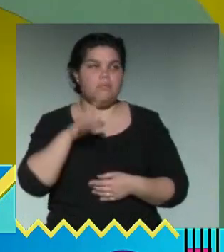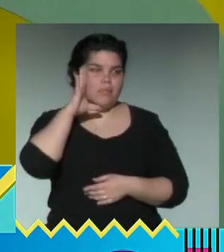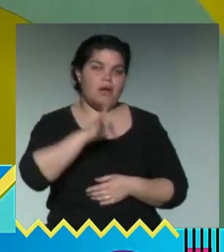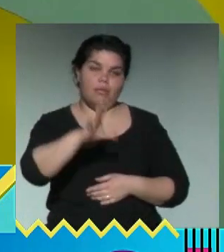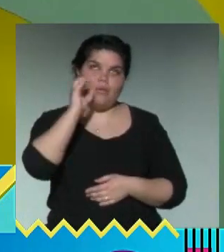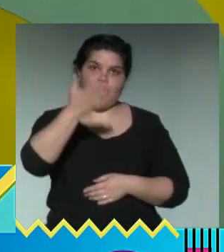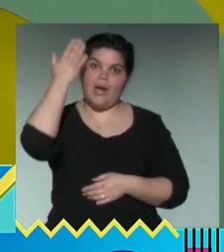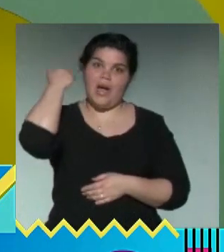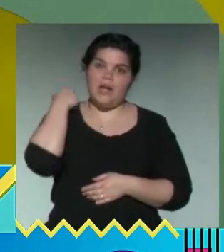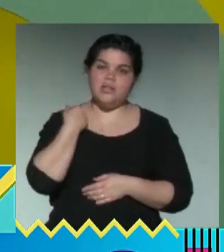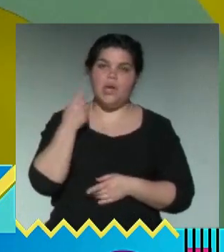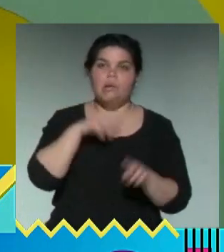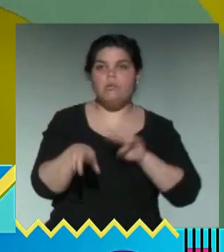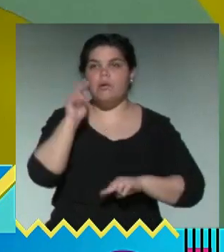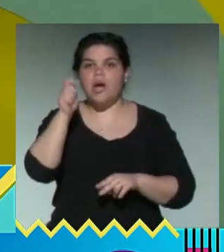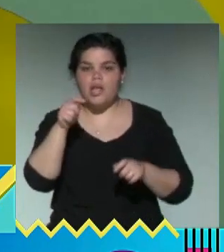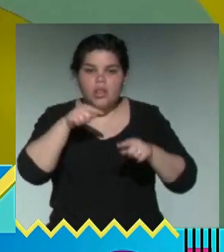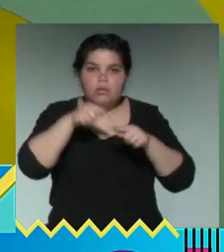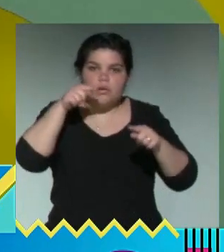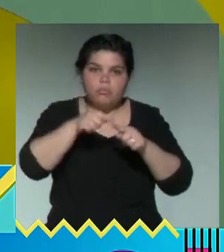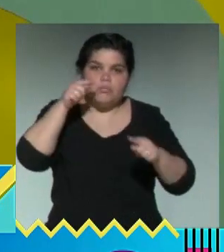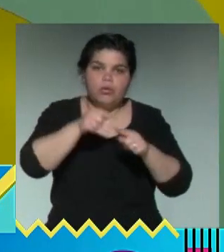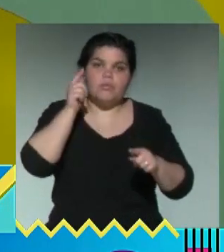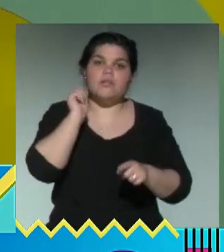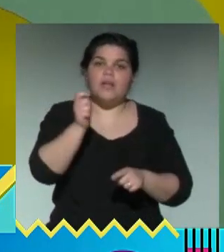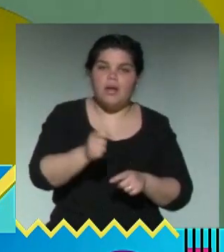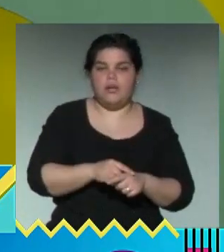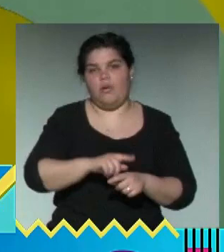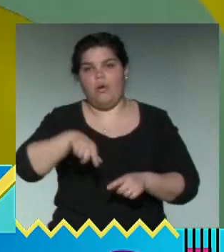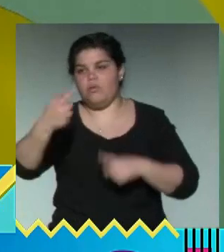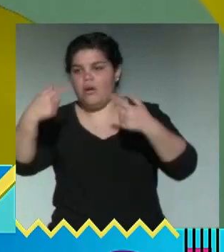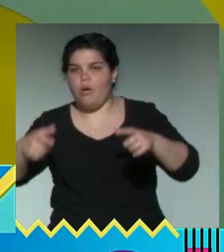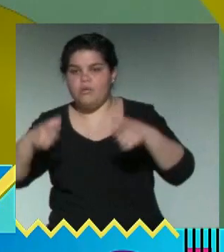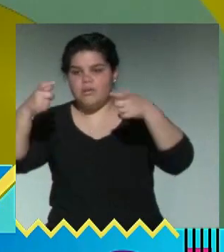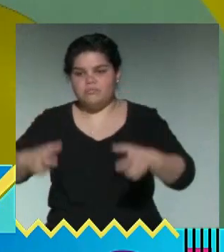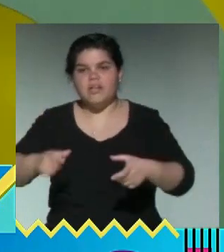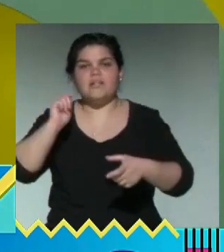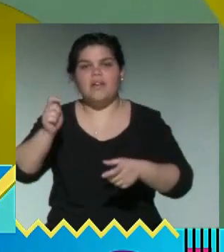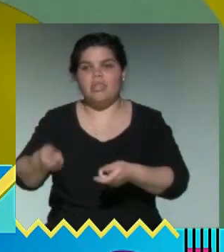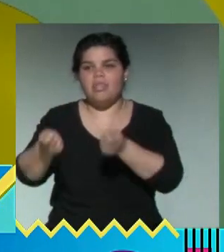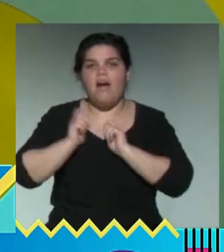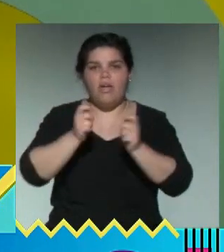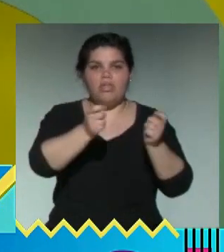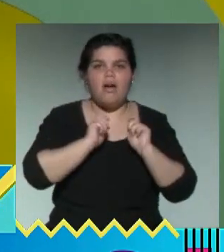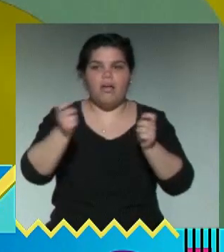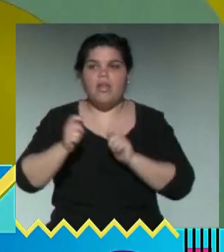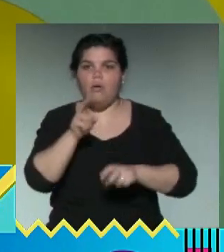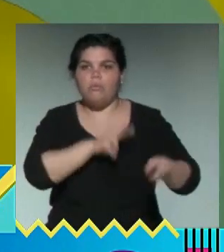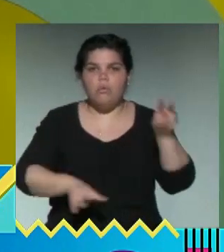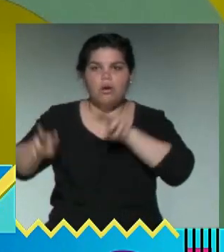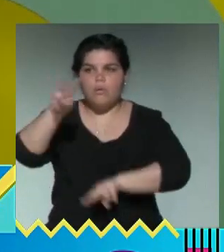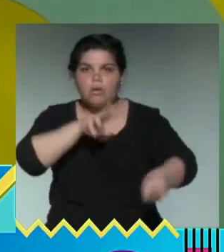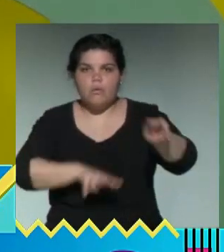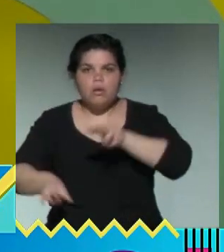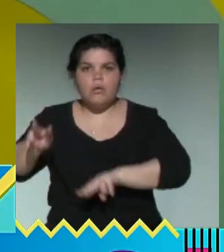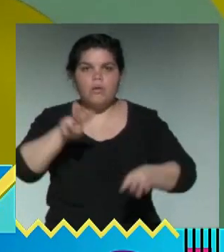andaban buscando a ver quién les podía soldar algo, quién les podía proveer tal junta o tal material en el medio local, ¿no? Y